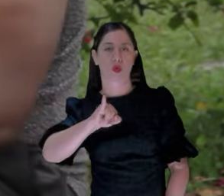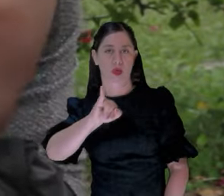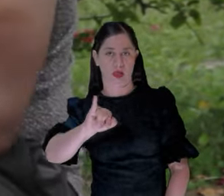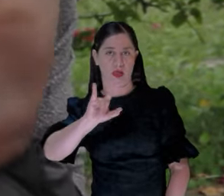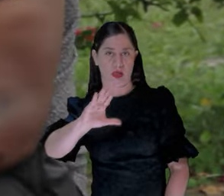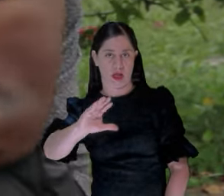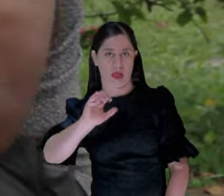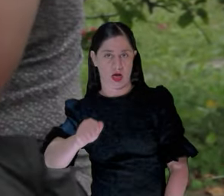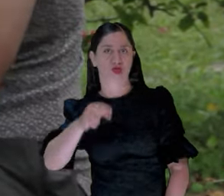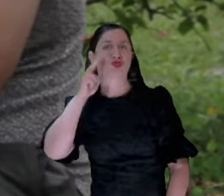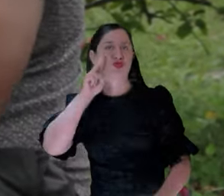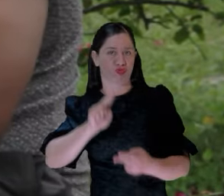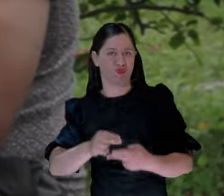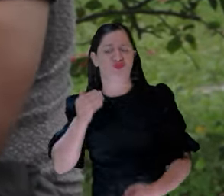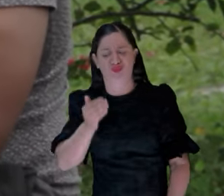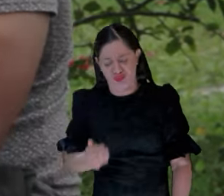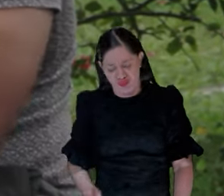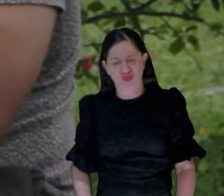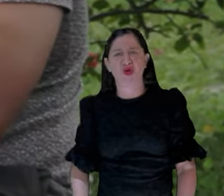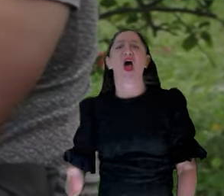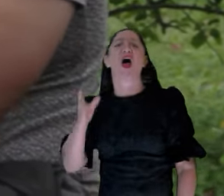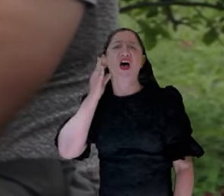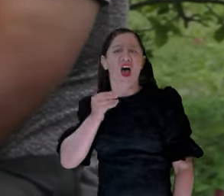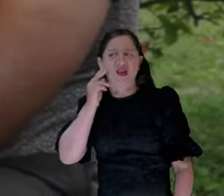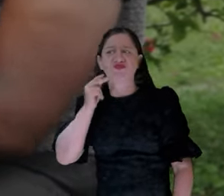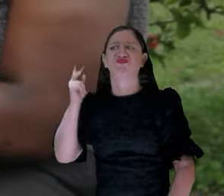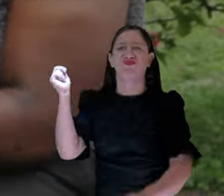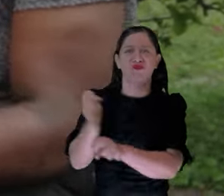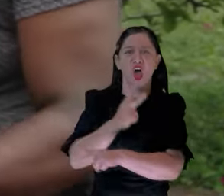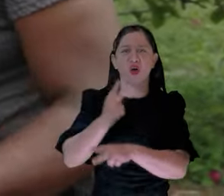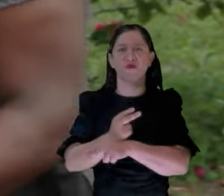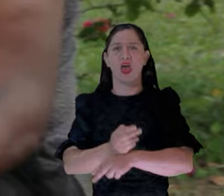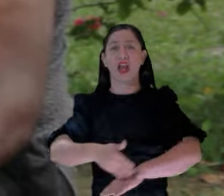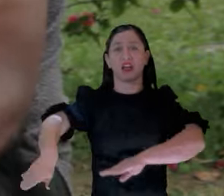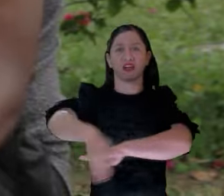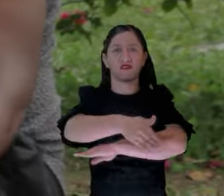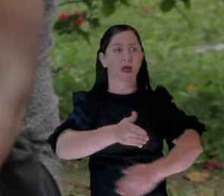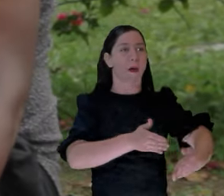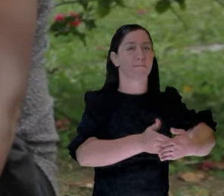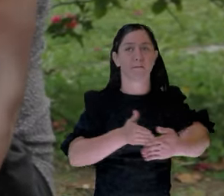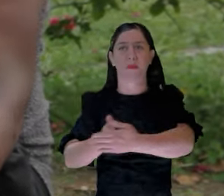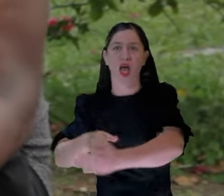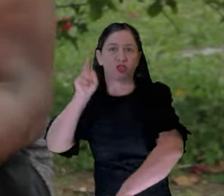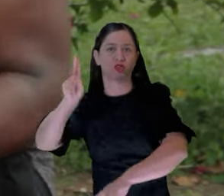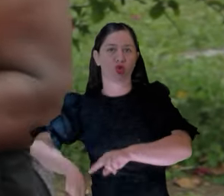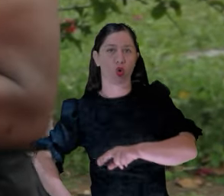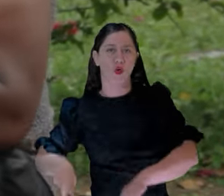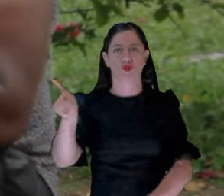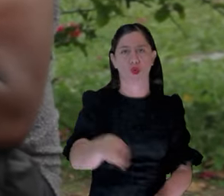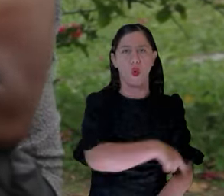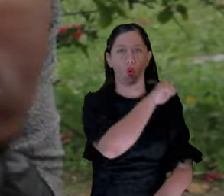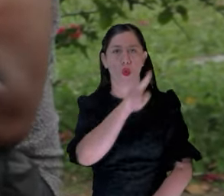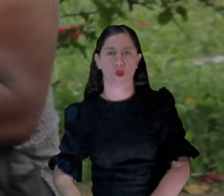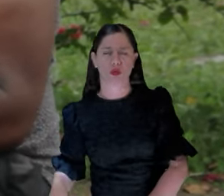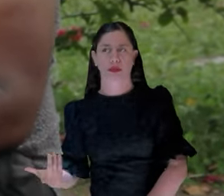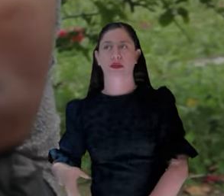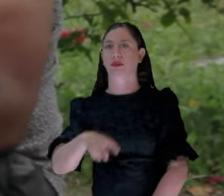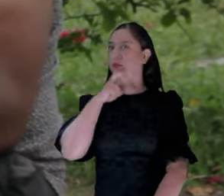pequeño pues conocí los temas de violencia, los temas de frontera. Pues la verdad ha sido un